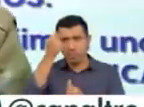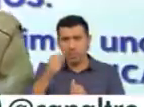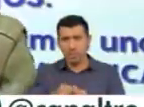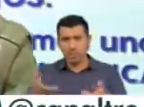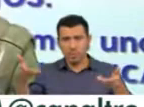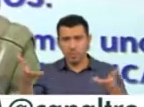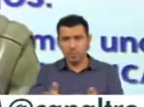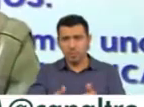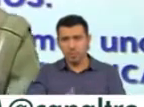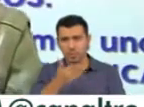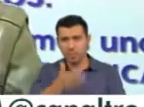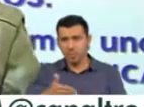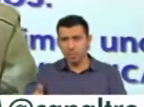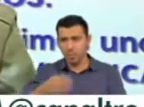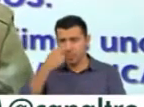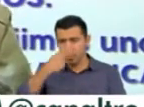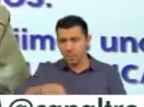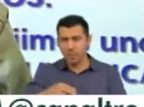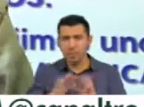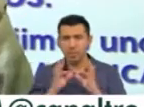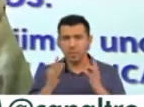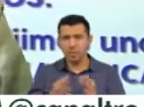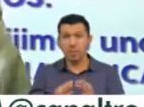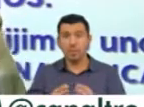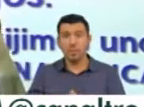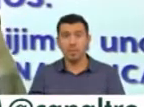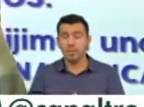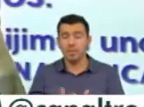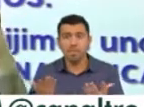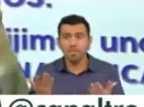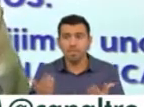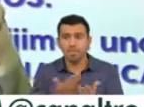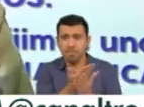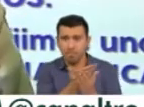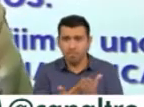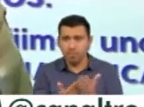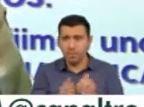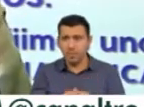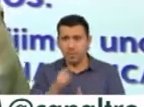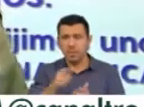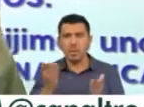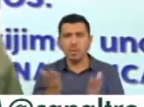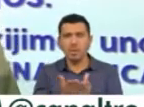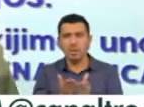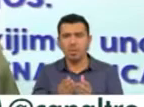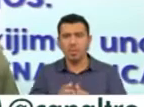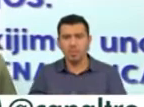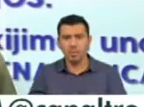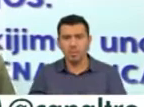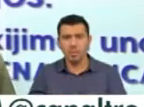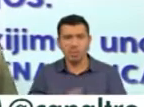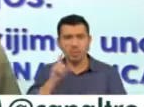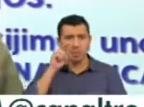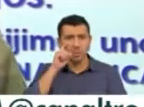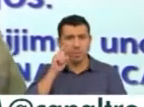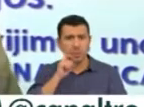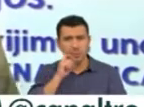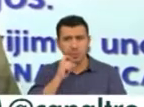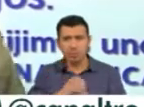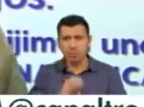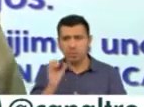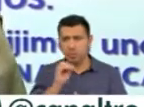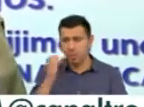pequeños de nuestras niñas y y bueno exigir que que la educación tanto sexual y